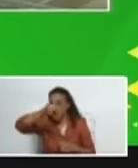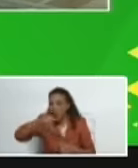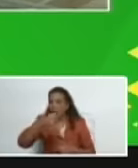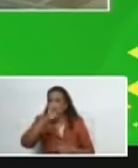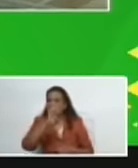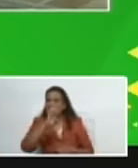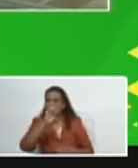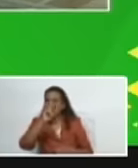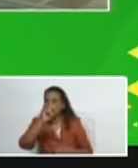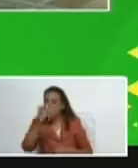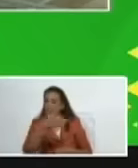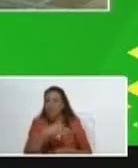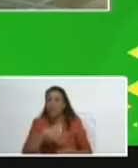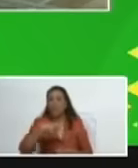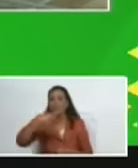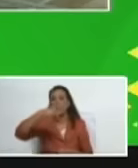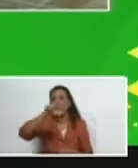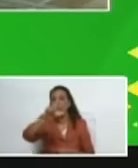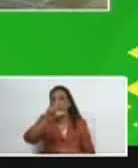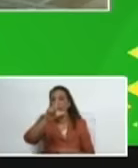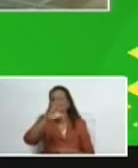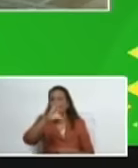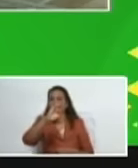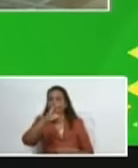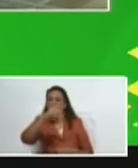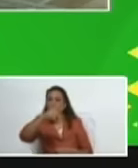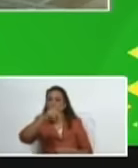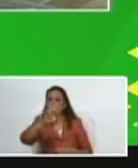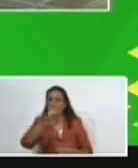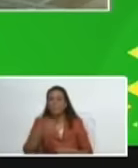Jen Yong Chi, de Lucky.